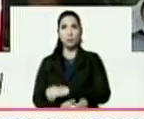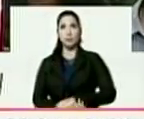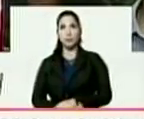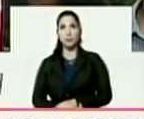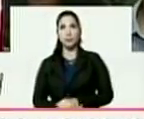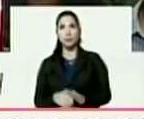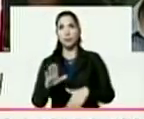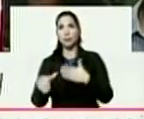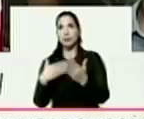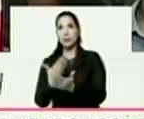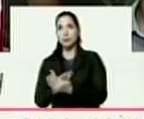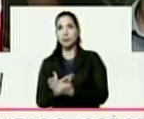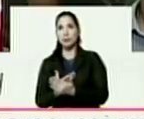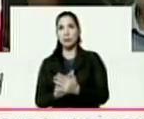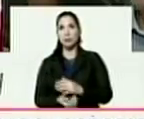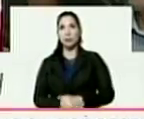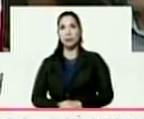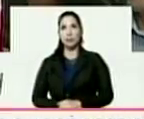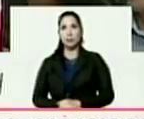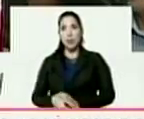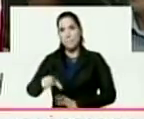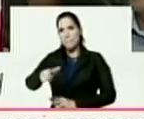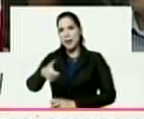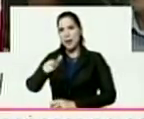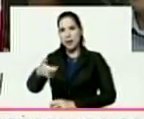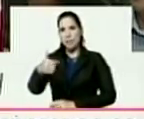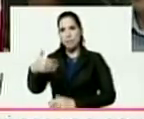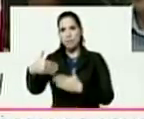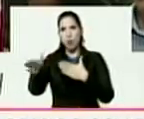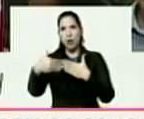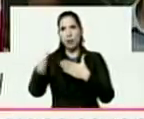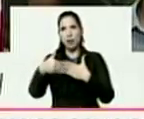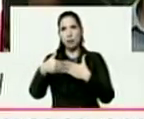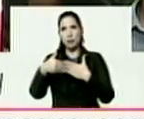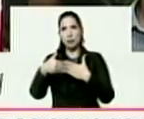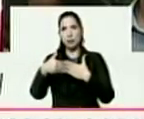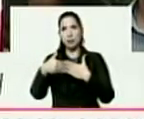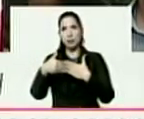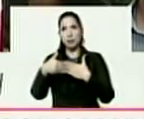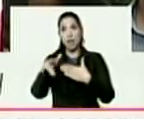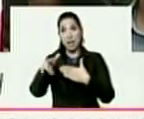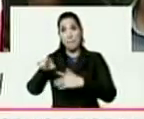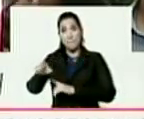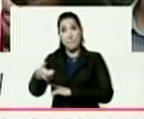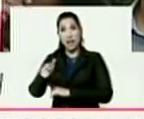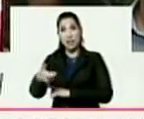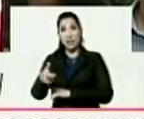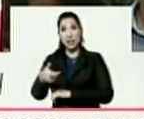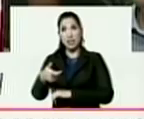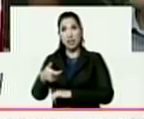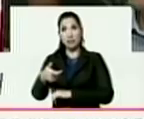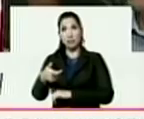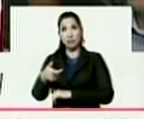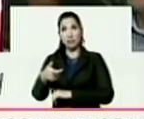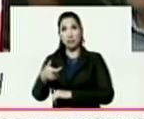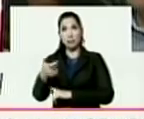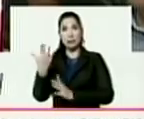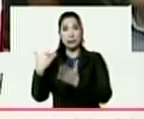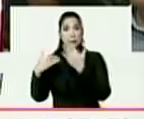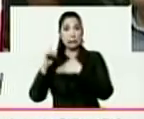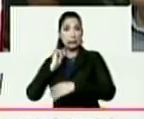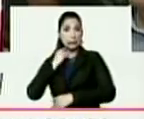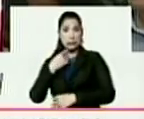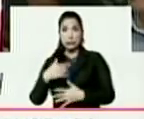hasta las manillas de las puertas esa manilla son de bronce será es ahora son un